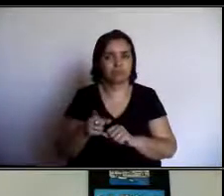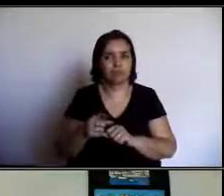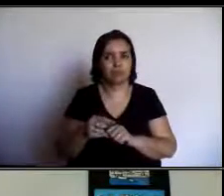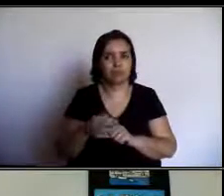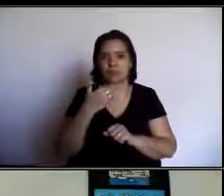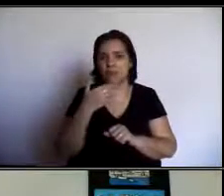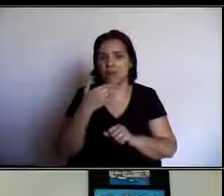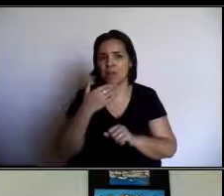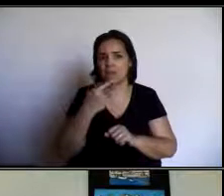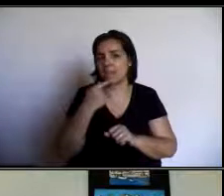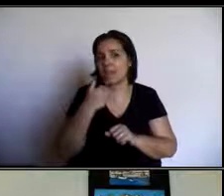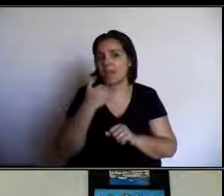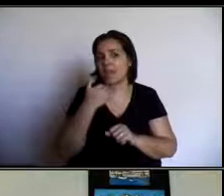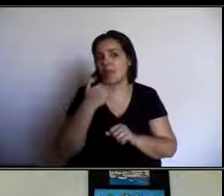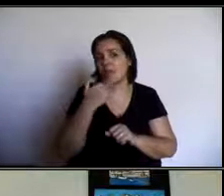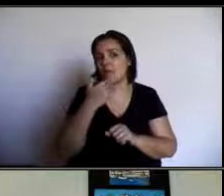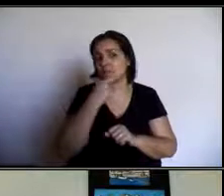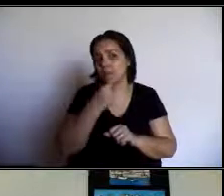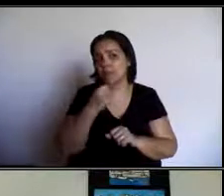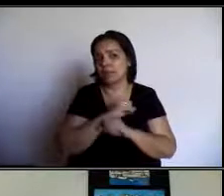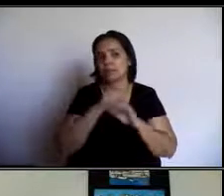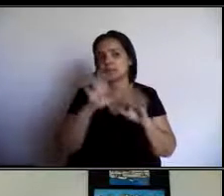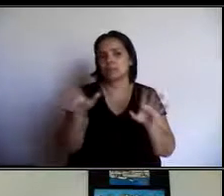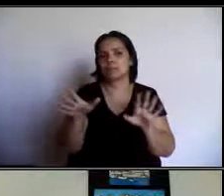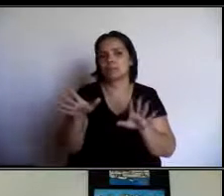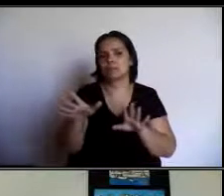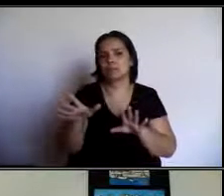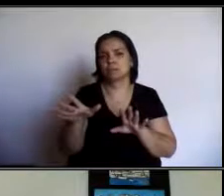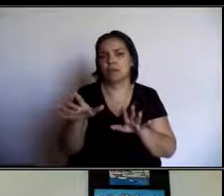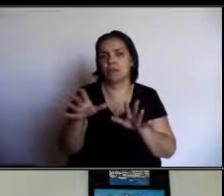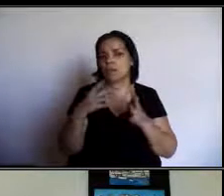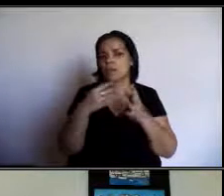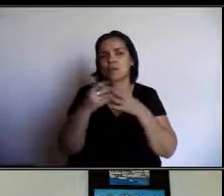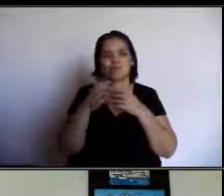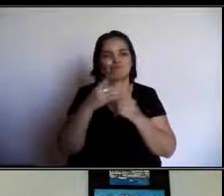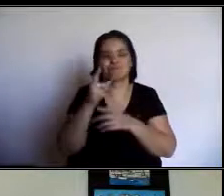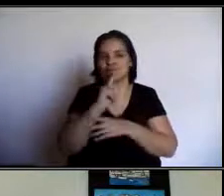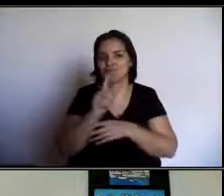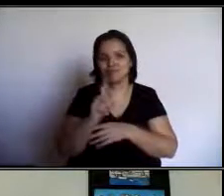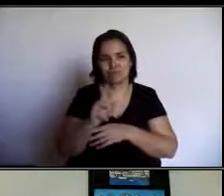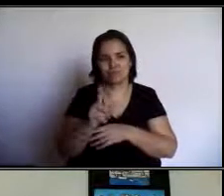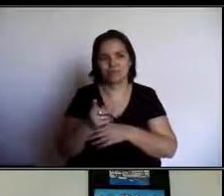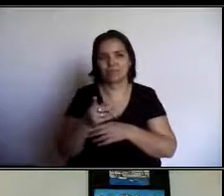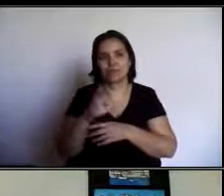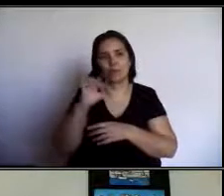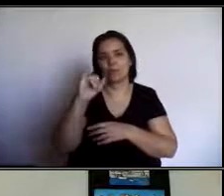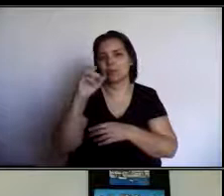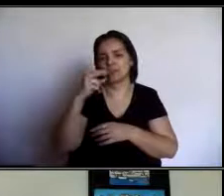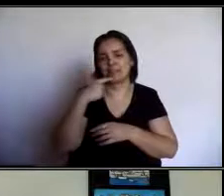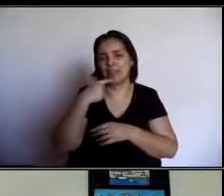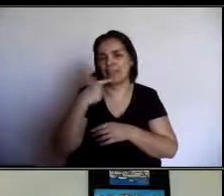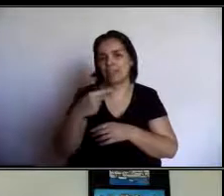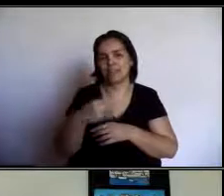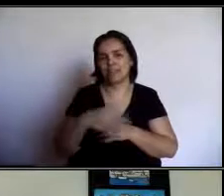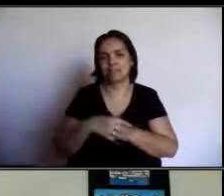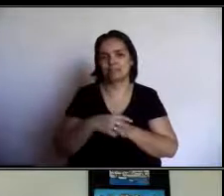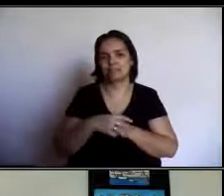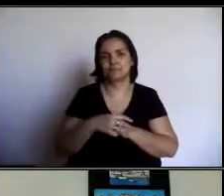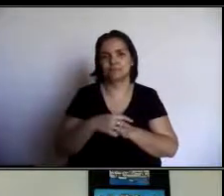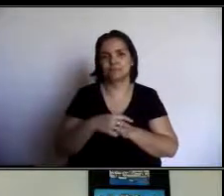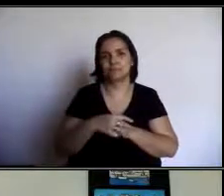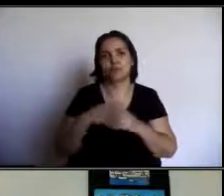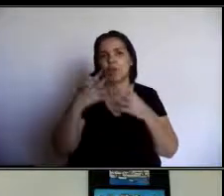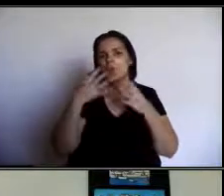forma sencilla. Pero claro está que no está en nuestras manos, como bien dice Cristina. Y no solo eso, sino que en